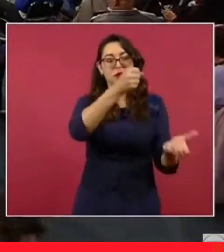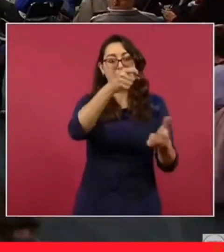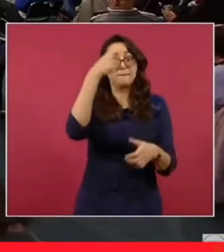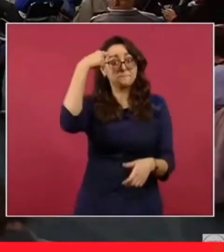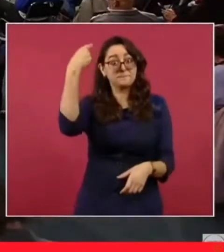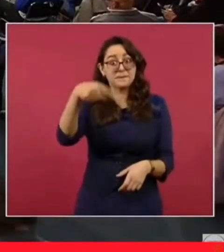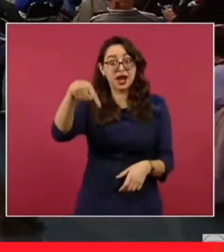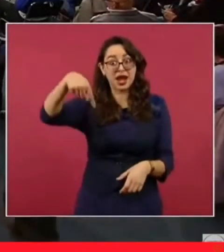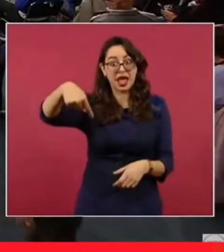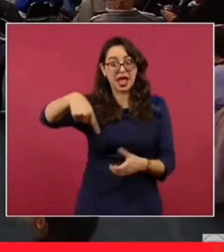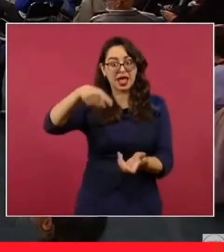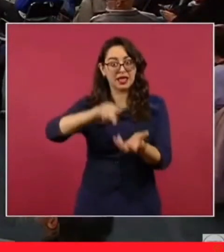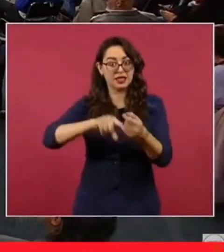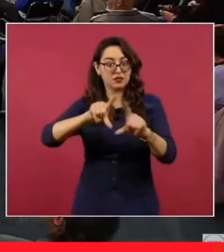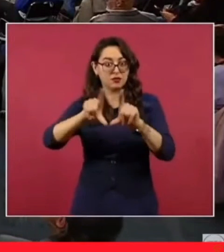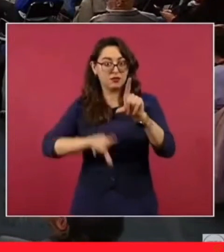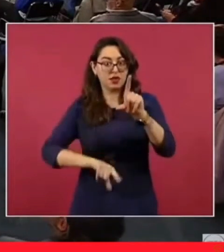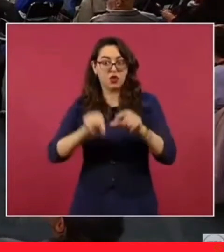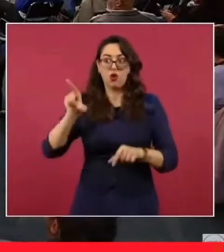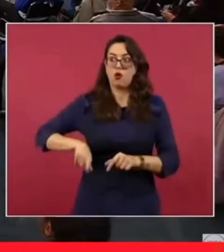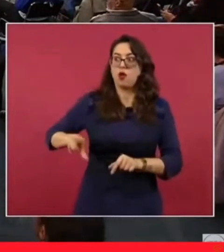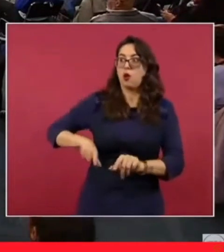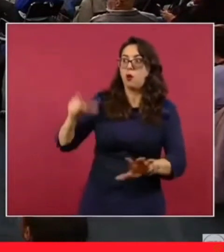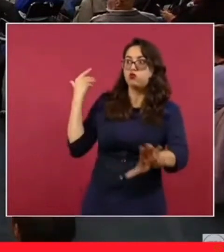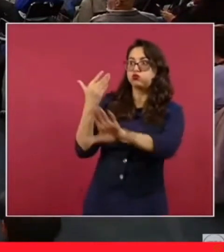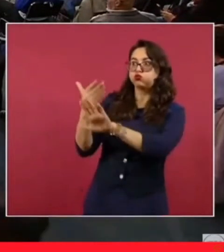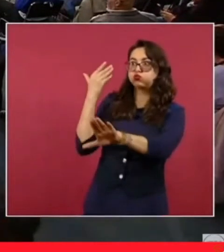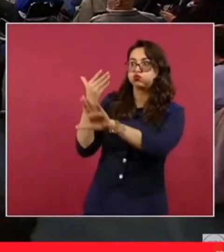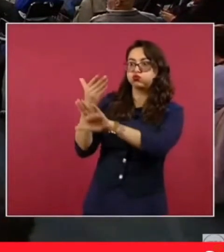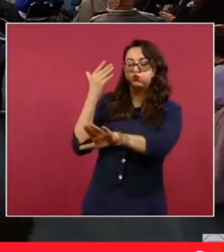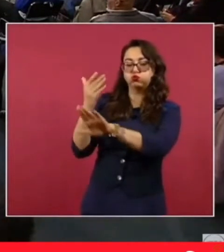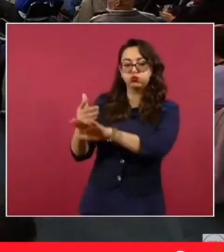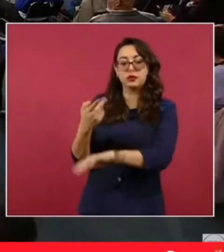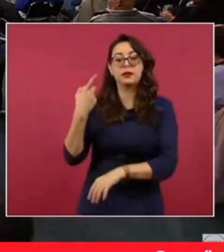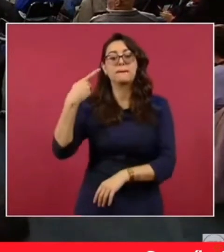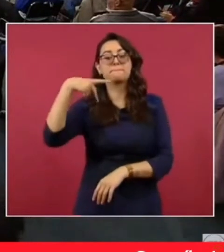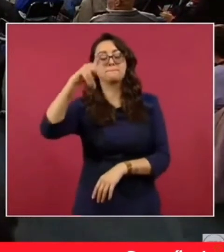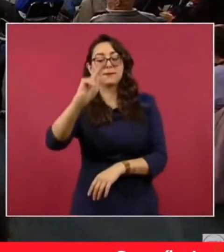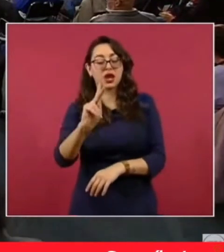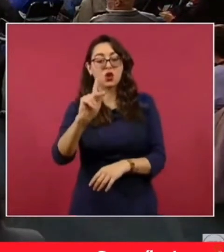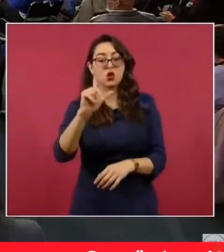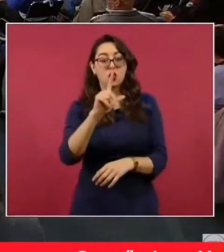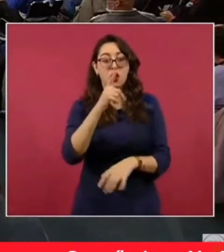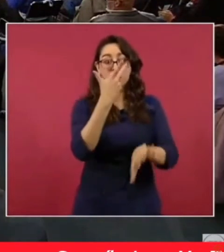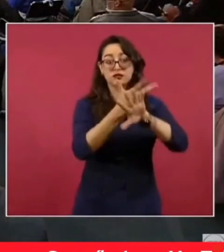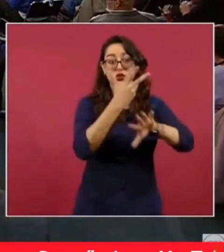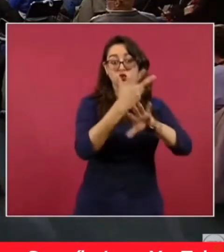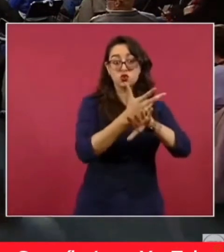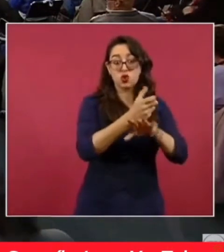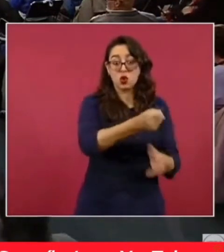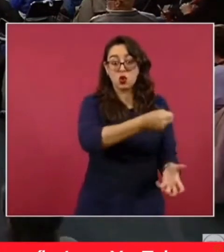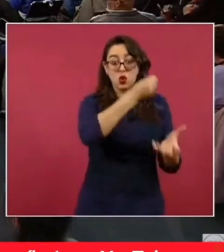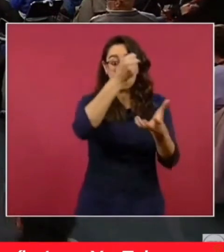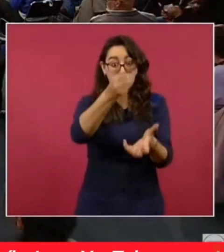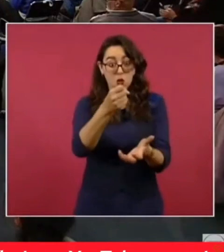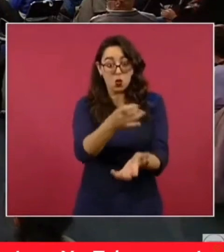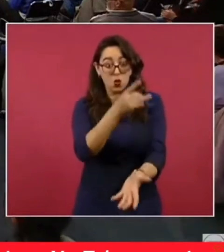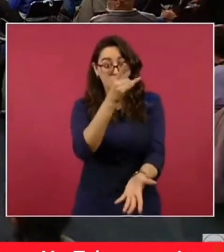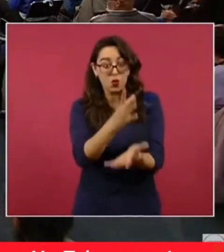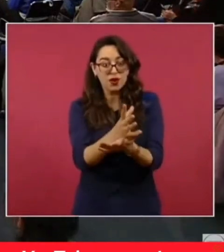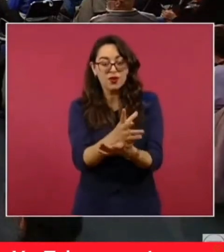Pero no solo el gobierno de Estados Unidos, sino también